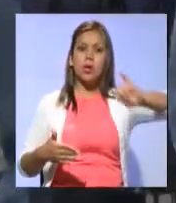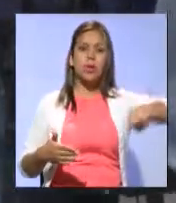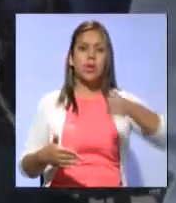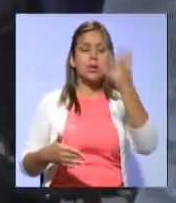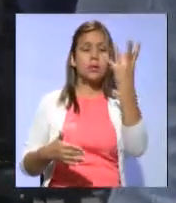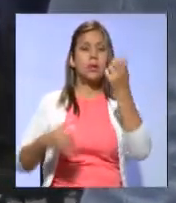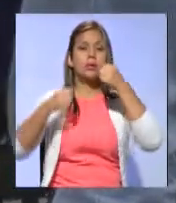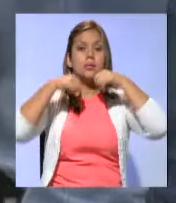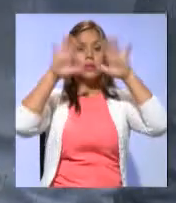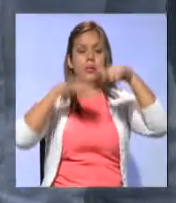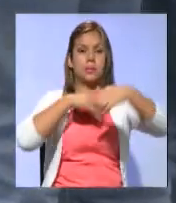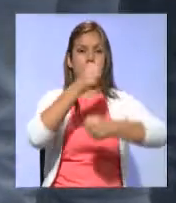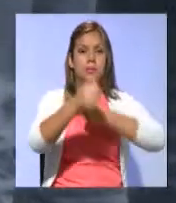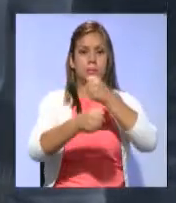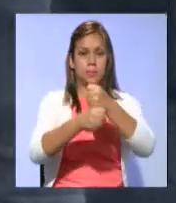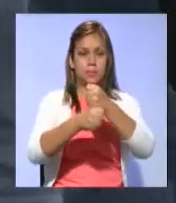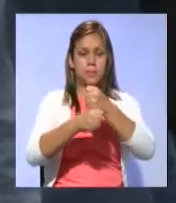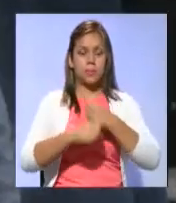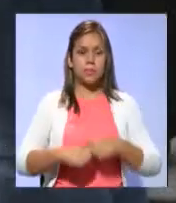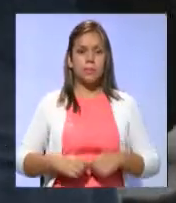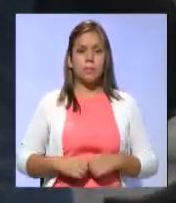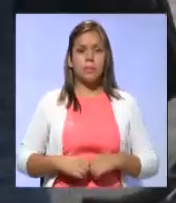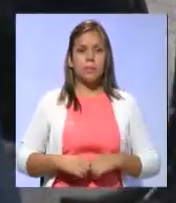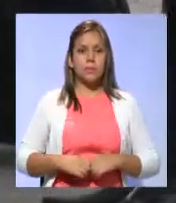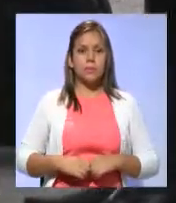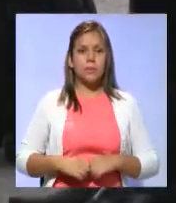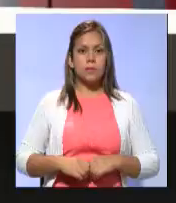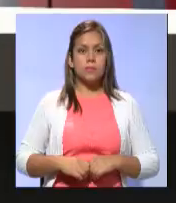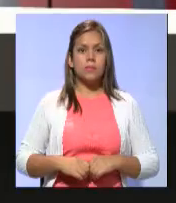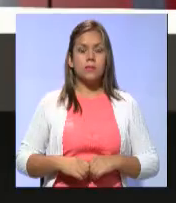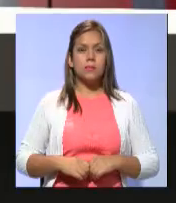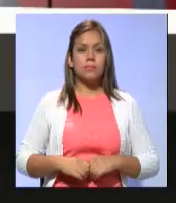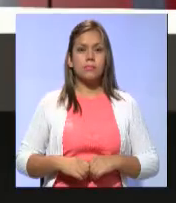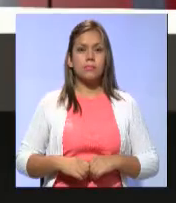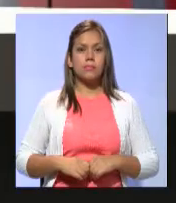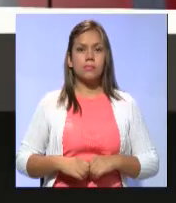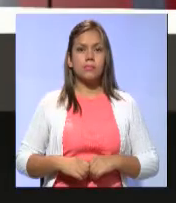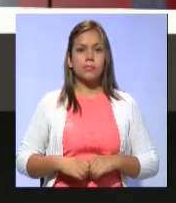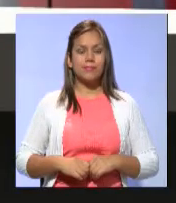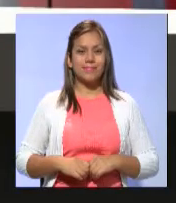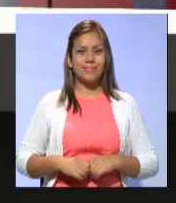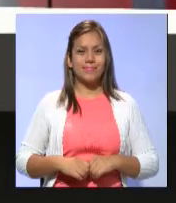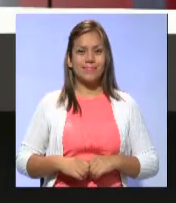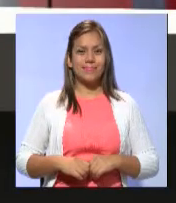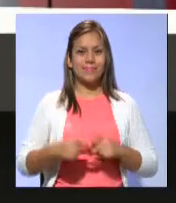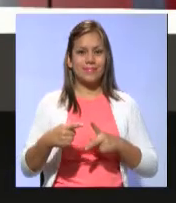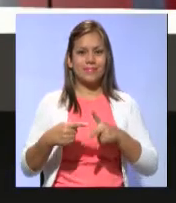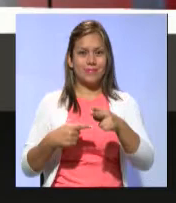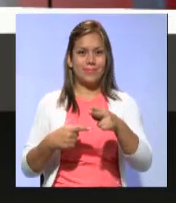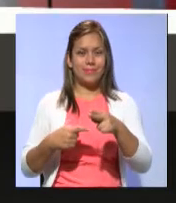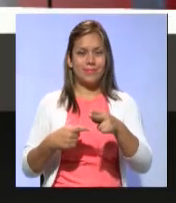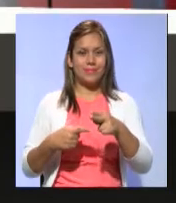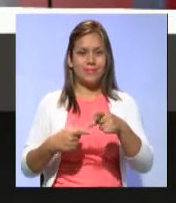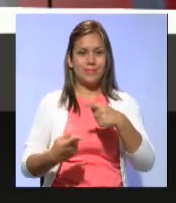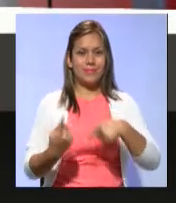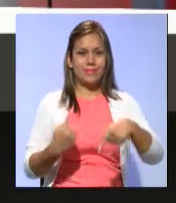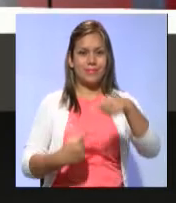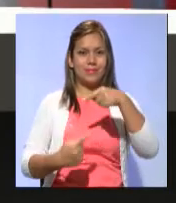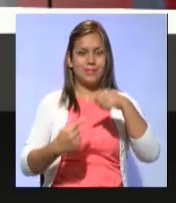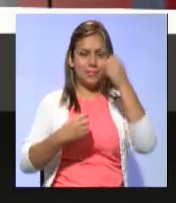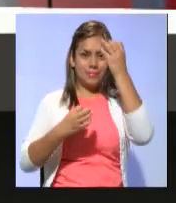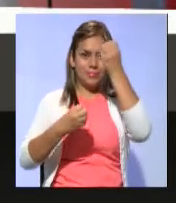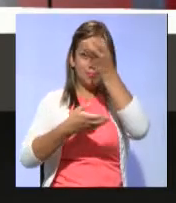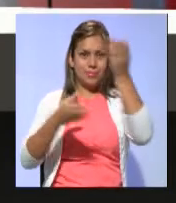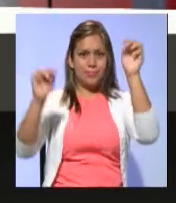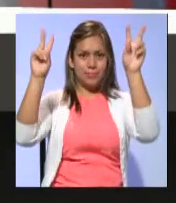14 de diciembre de este año. Karesak, TVL Noticias. Hacemos una breve pausa promocional, pero al volver, información